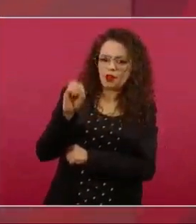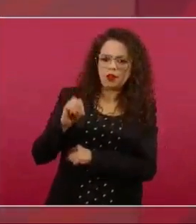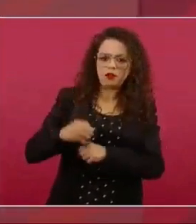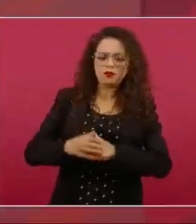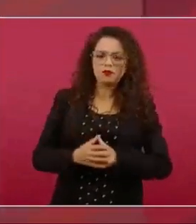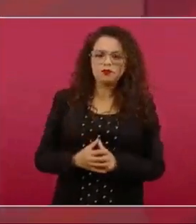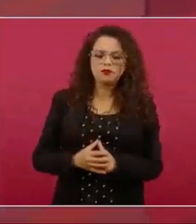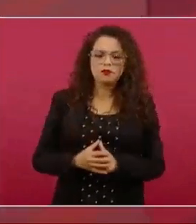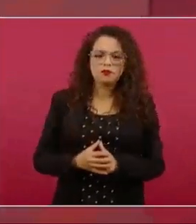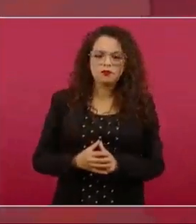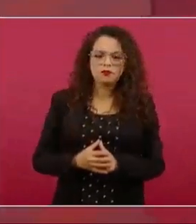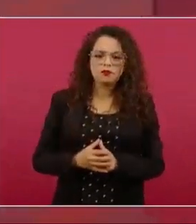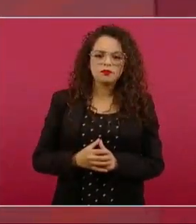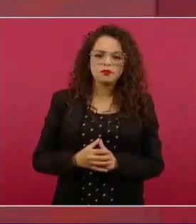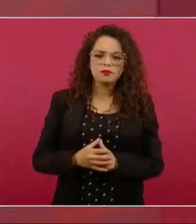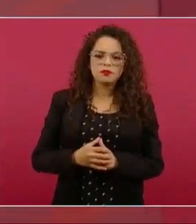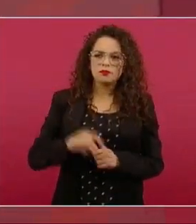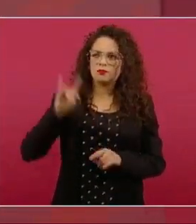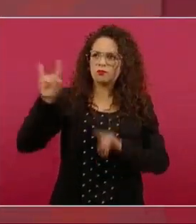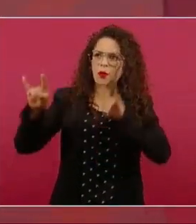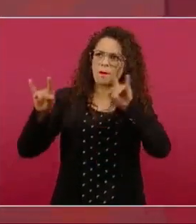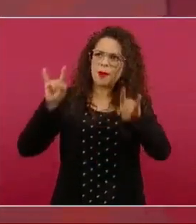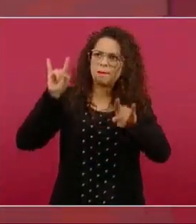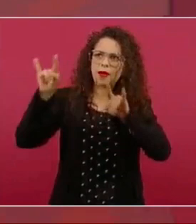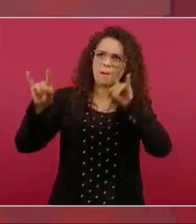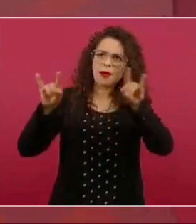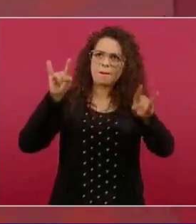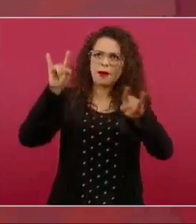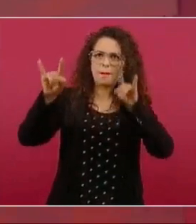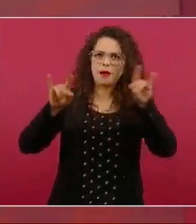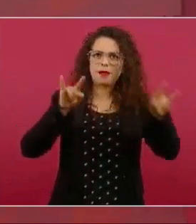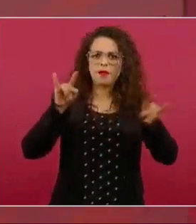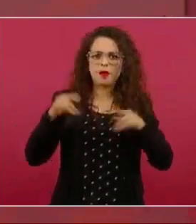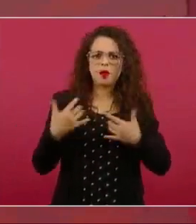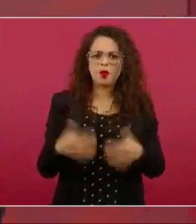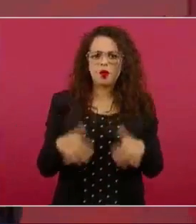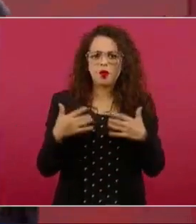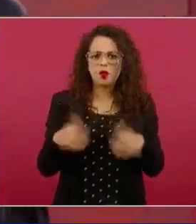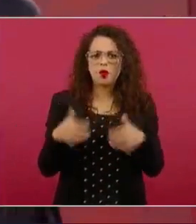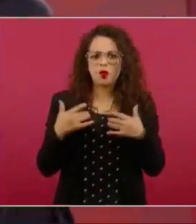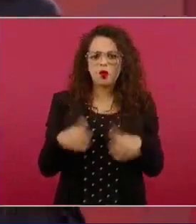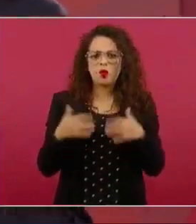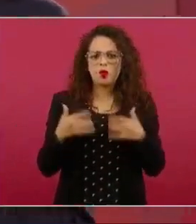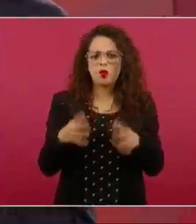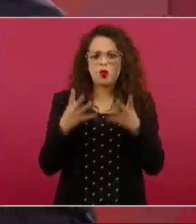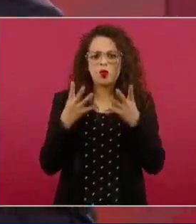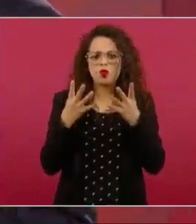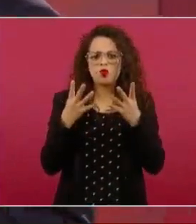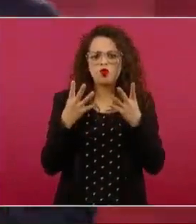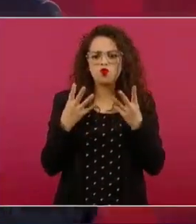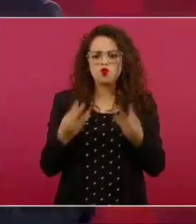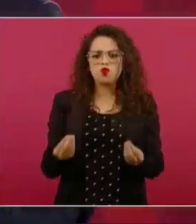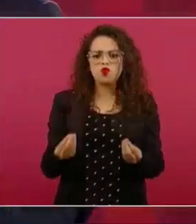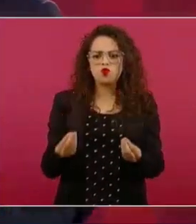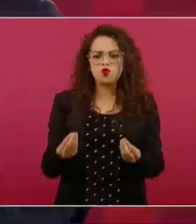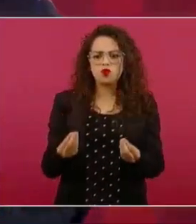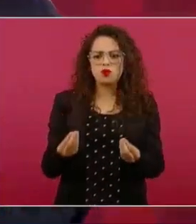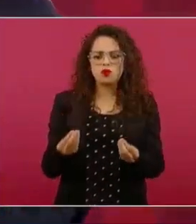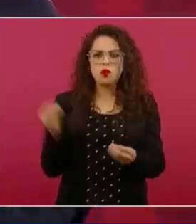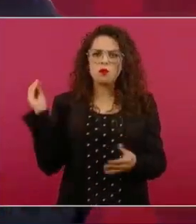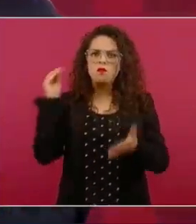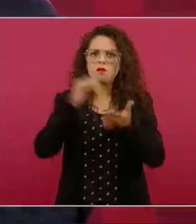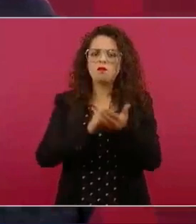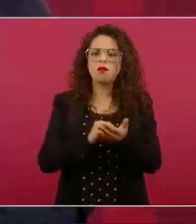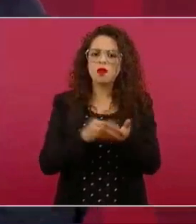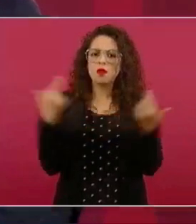medía por segundo cuántas veces faltaban los maestros